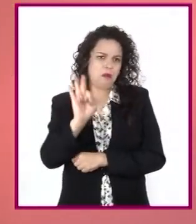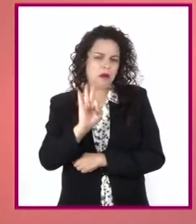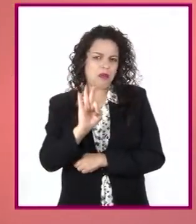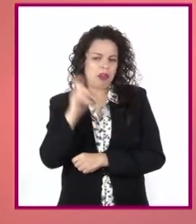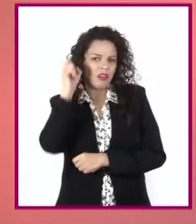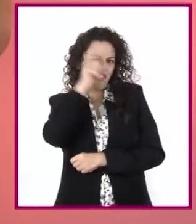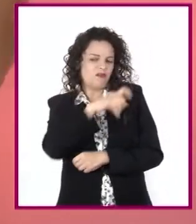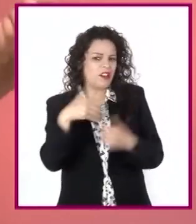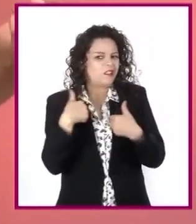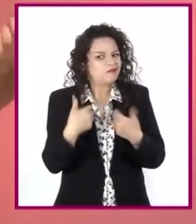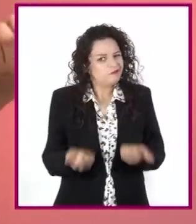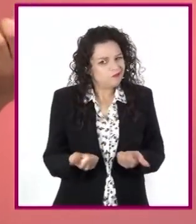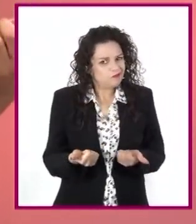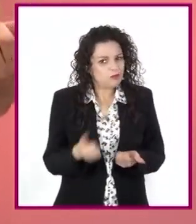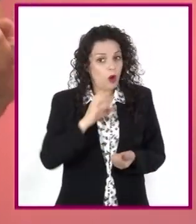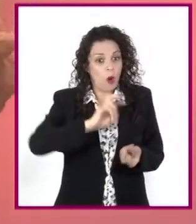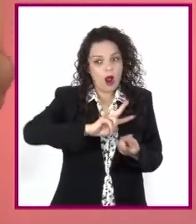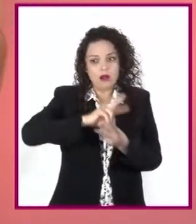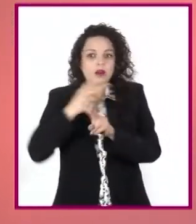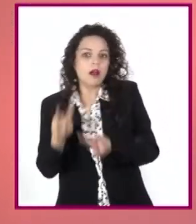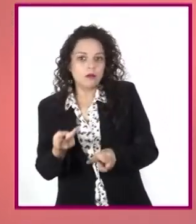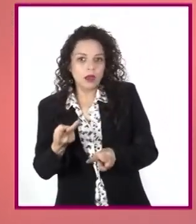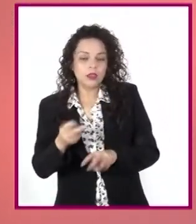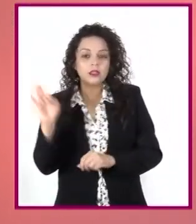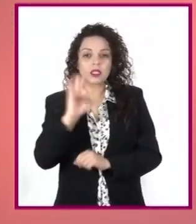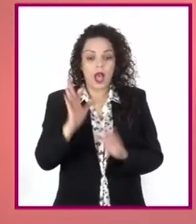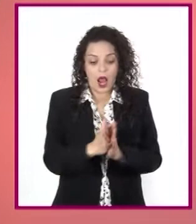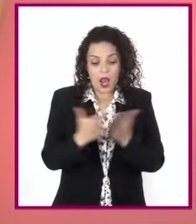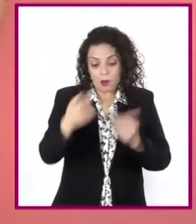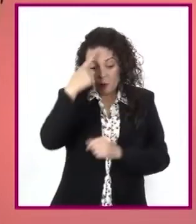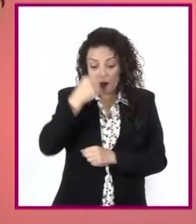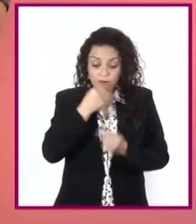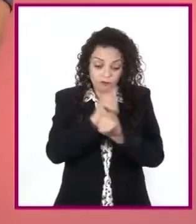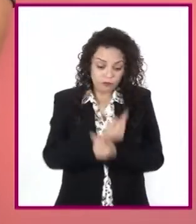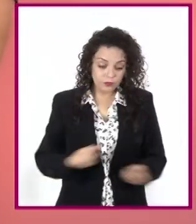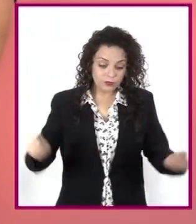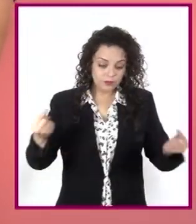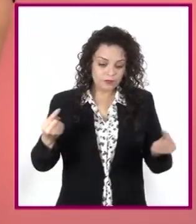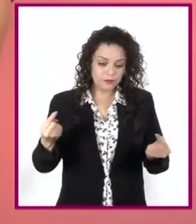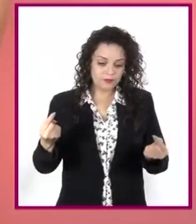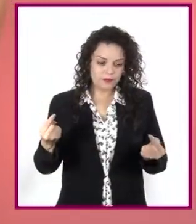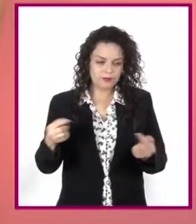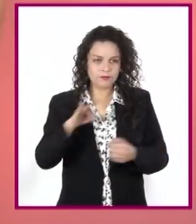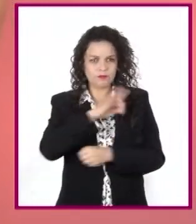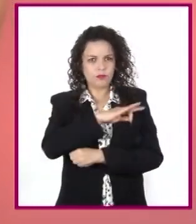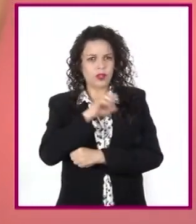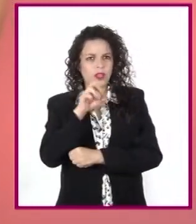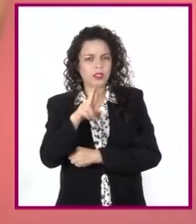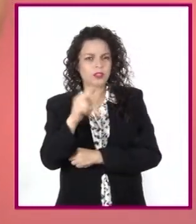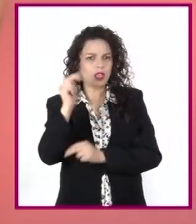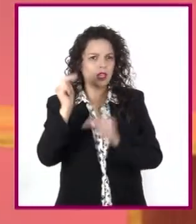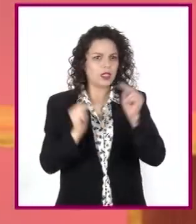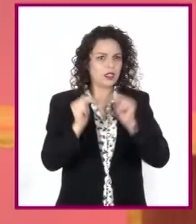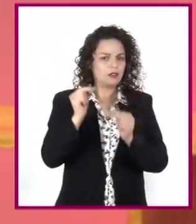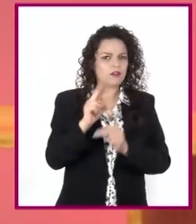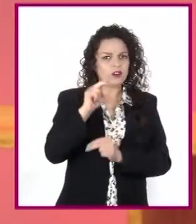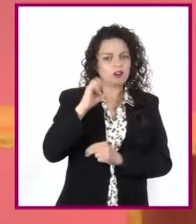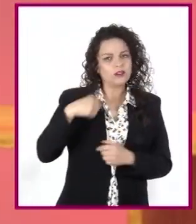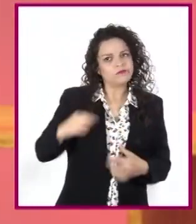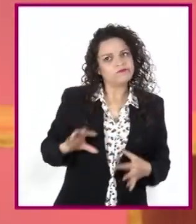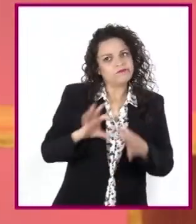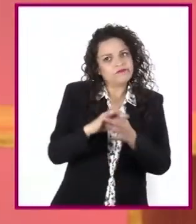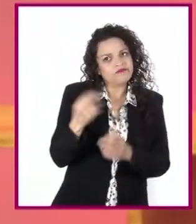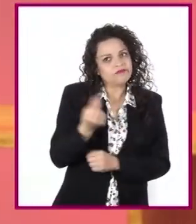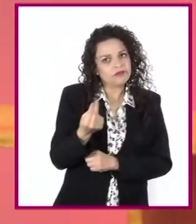entenderlo. O lo contrario, si fuera un libro para niños, puede que no tenga el nivel que se requiere. Muy